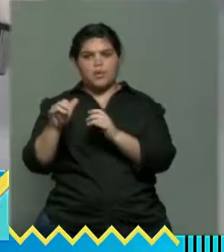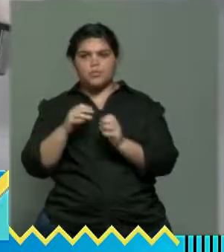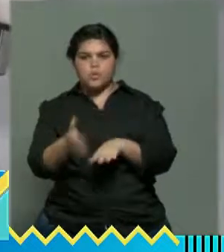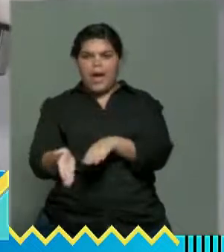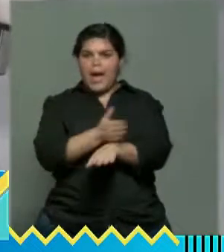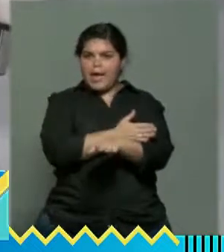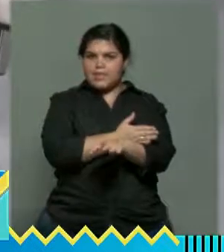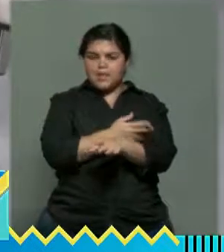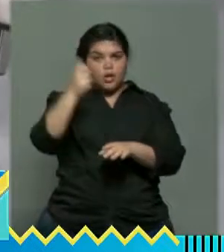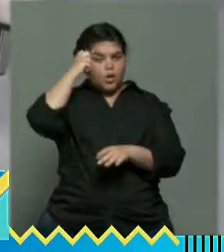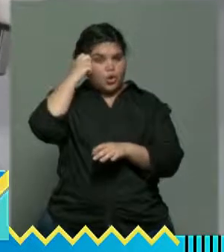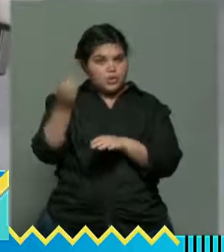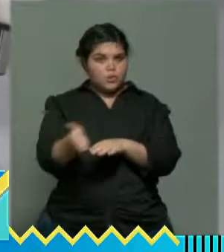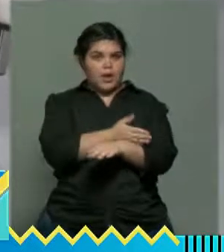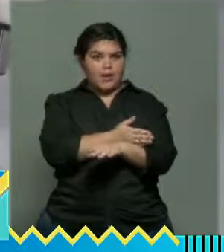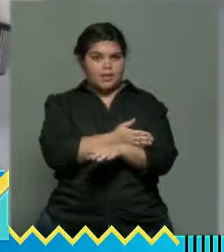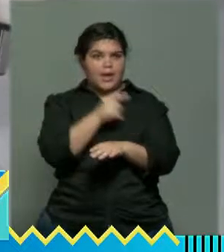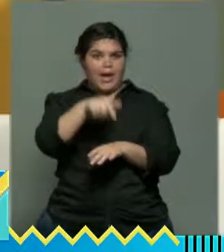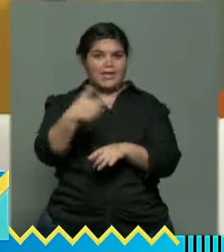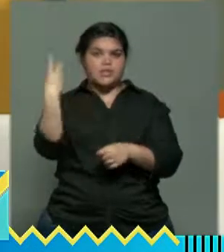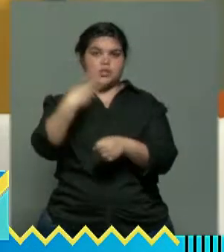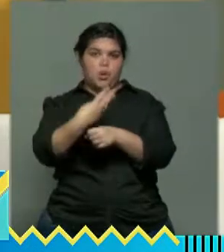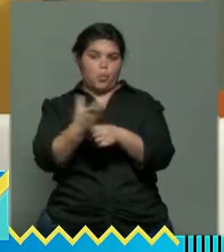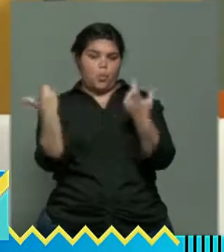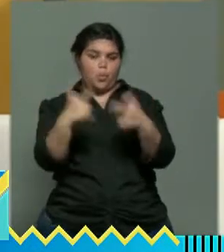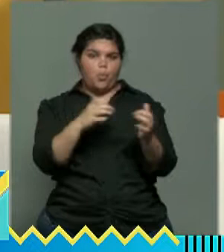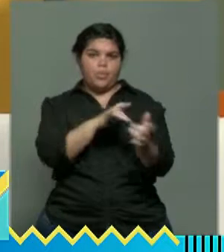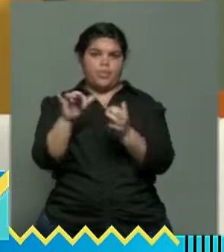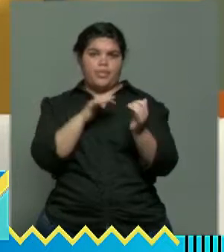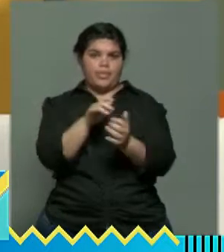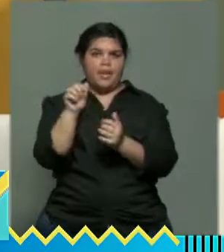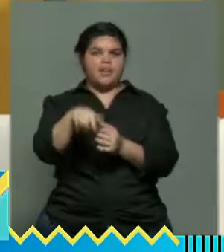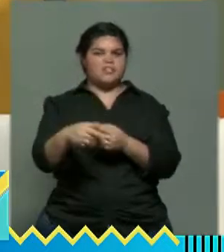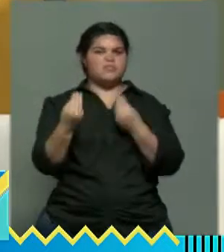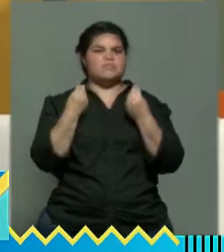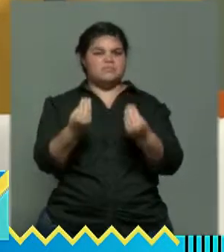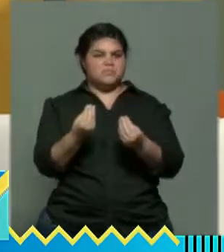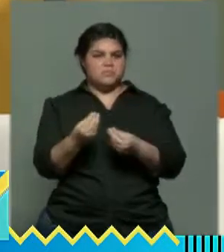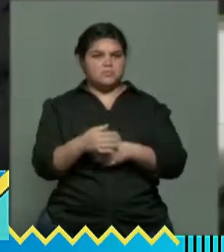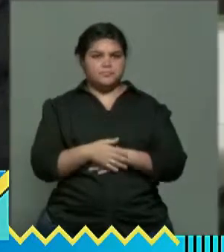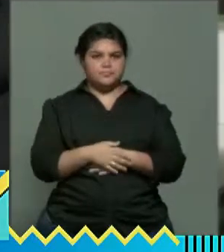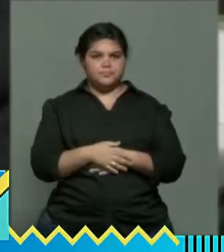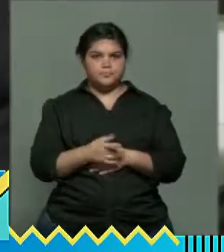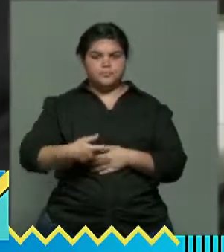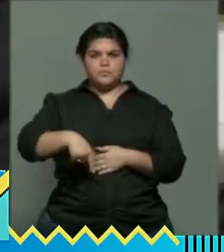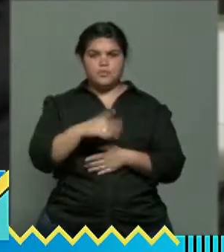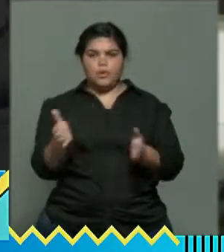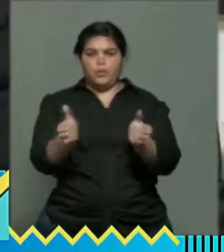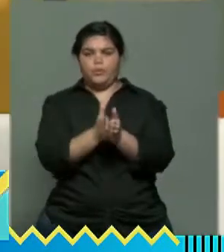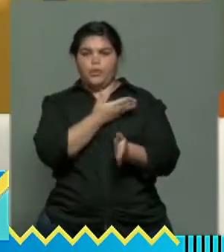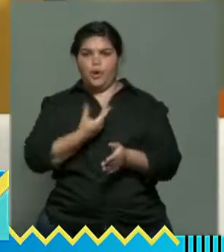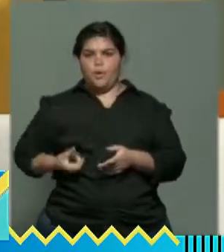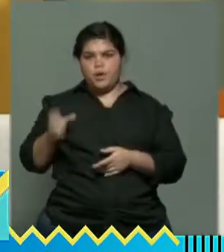a entrar al Congreso que va a ser la segunda discusión. Nosotros esa discusión, digamos, en conjunto con el gobierno